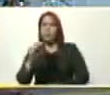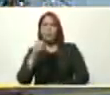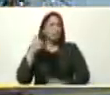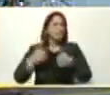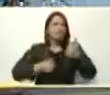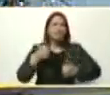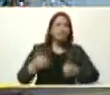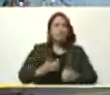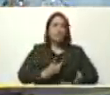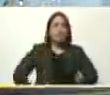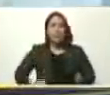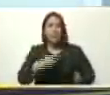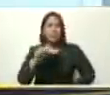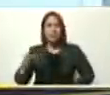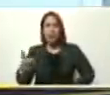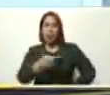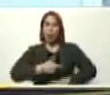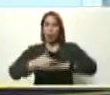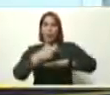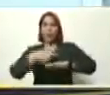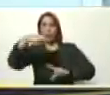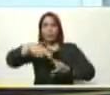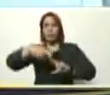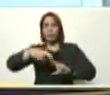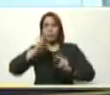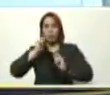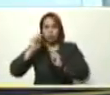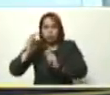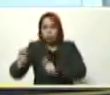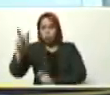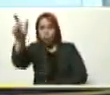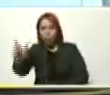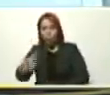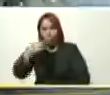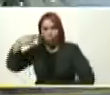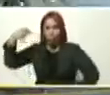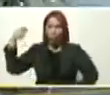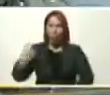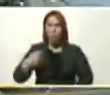Calzadilla, gobernador del Táchira, Freddy Bernal